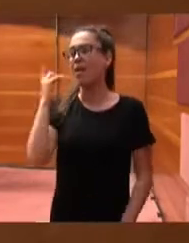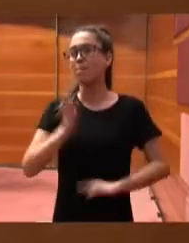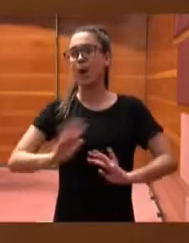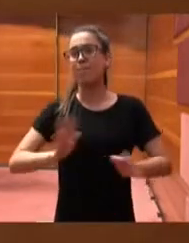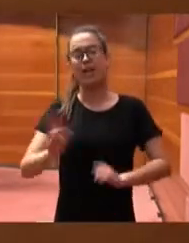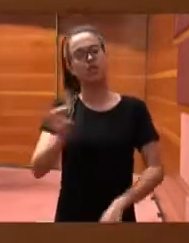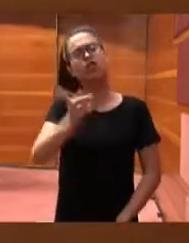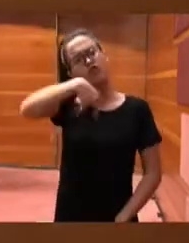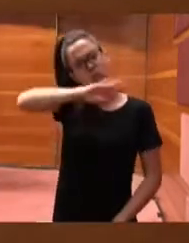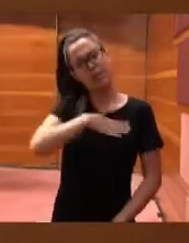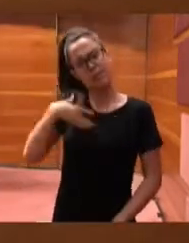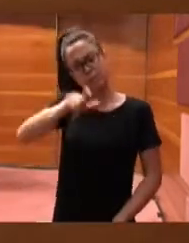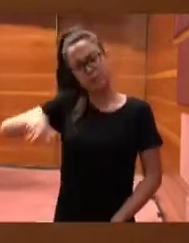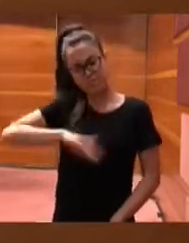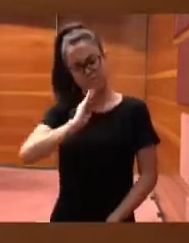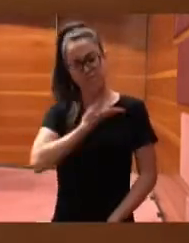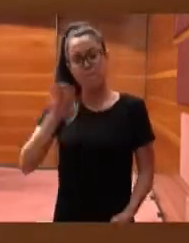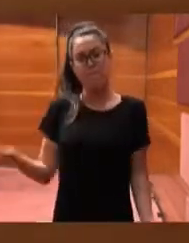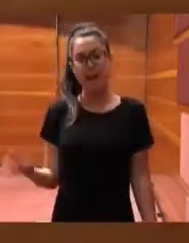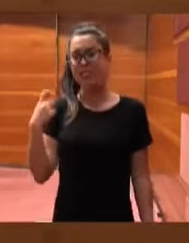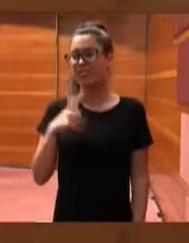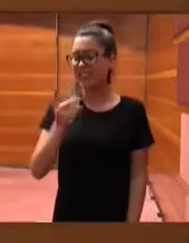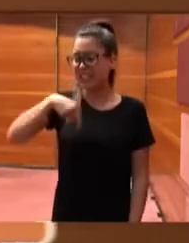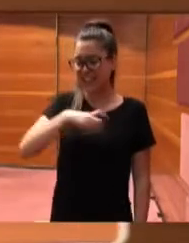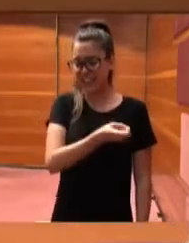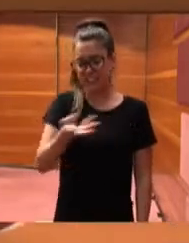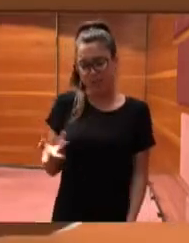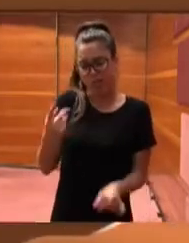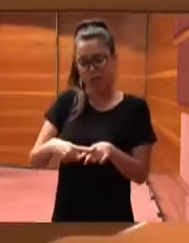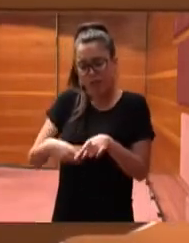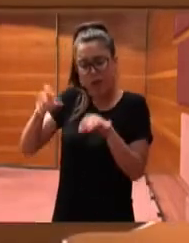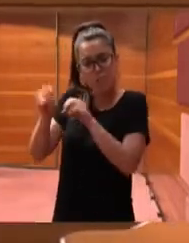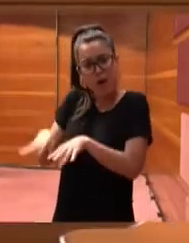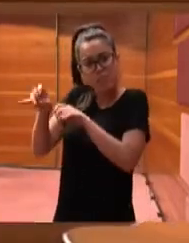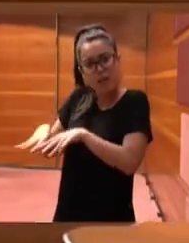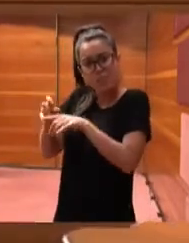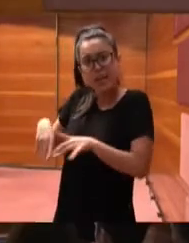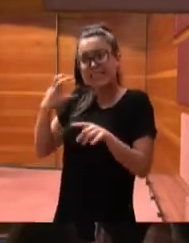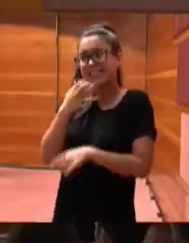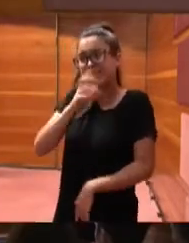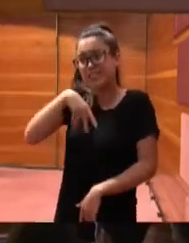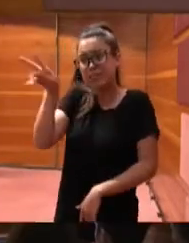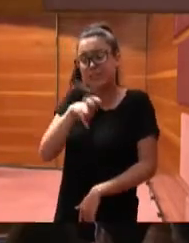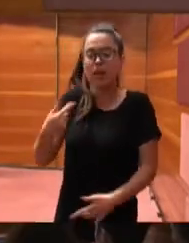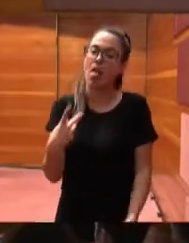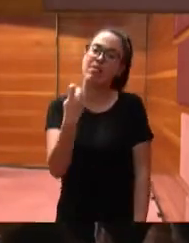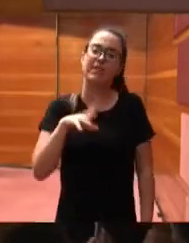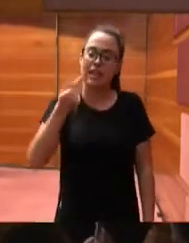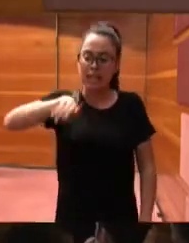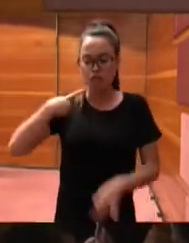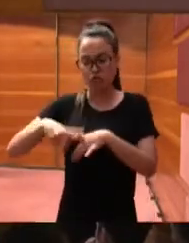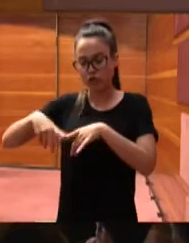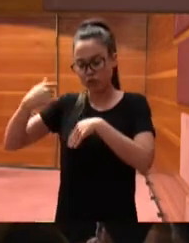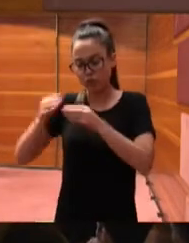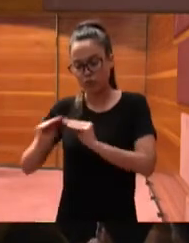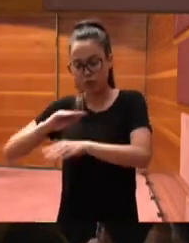los afectados de verdad. ¿Y les hacemos renunciar a otro tipo de cosas? No, habrá que buscar esas fórmulas. Yo cuando estaba embarazada,